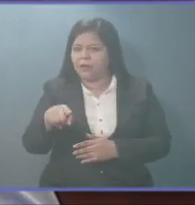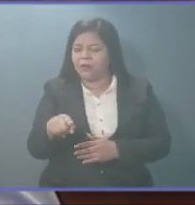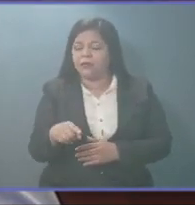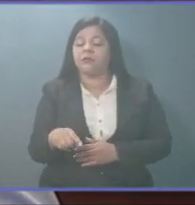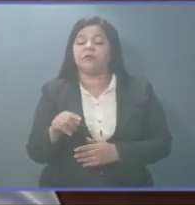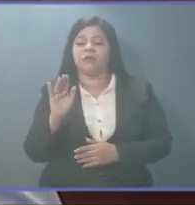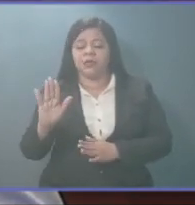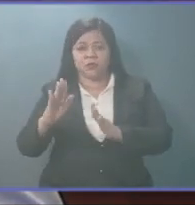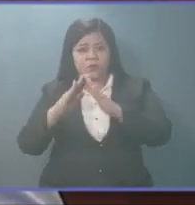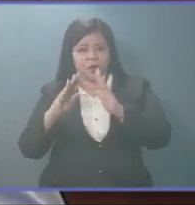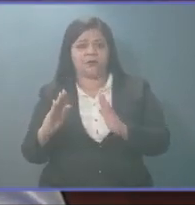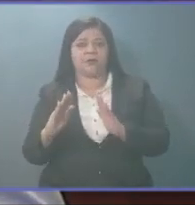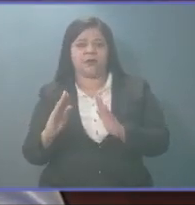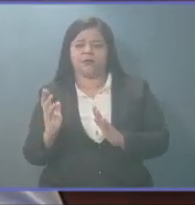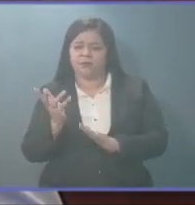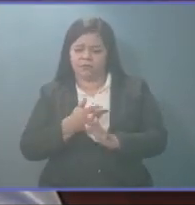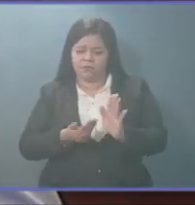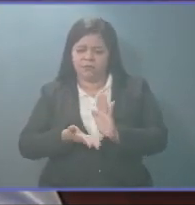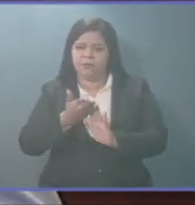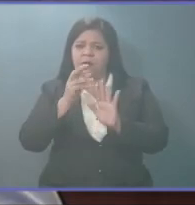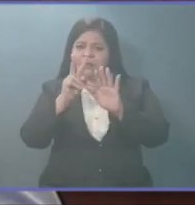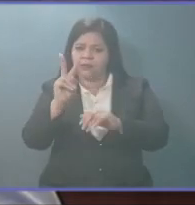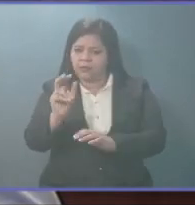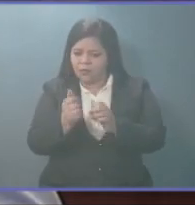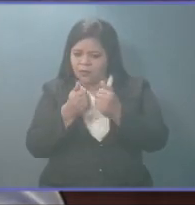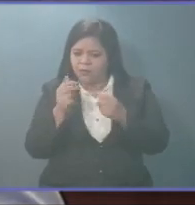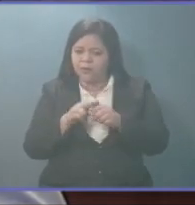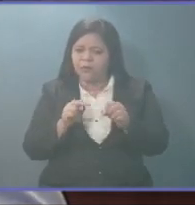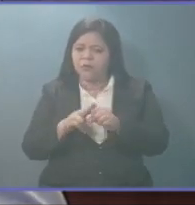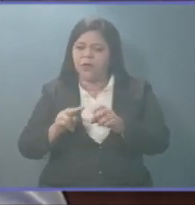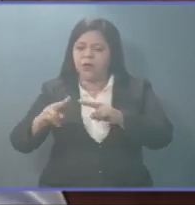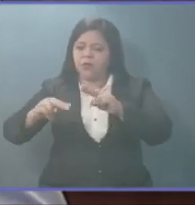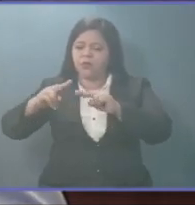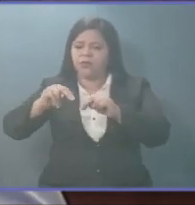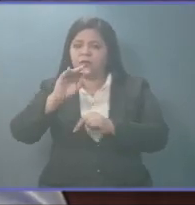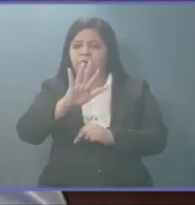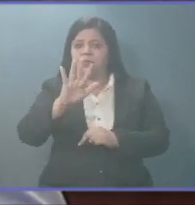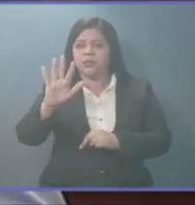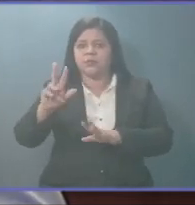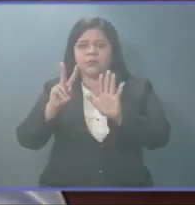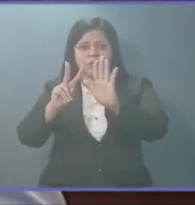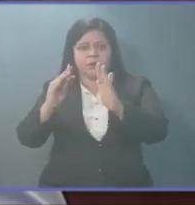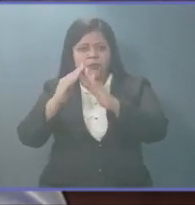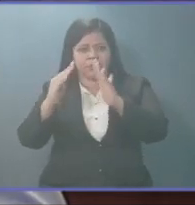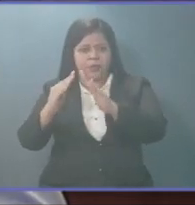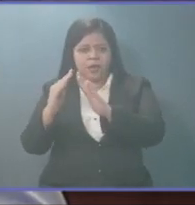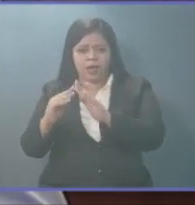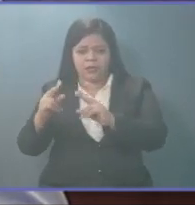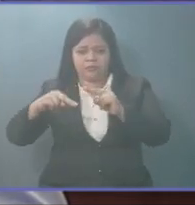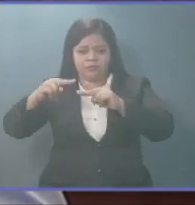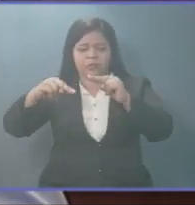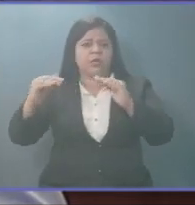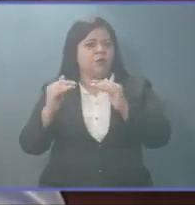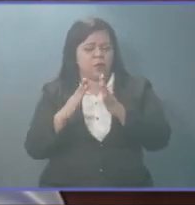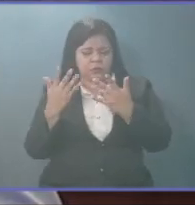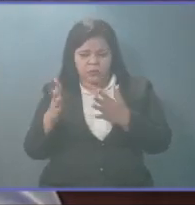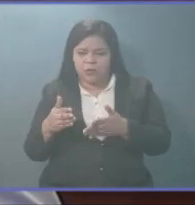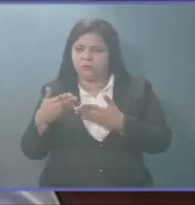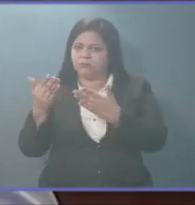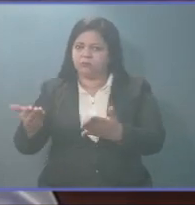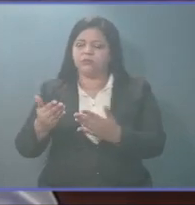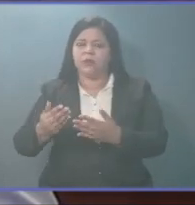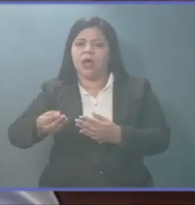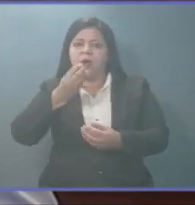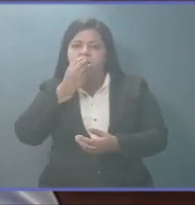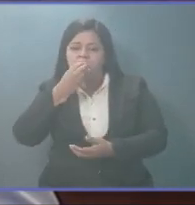es la vivienda. Destinamos más de 2 millones de dólares para construir 557 casas que también entregamos, y también les entregamos